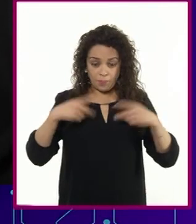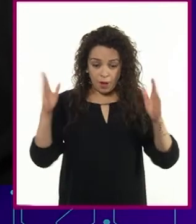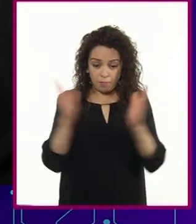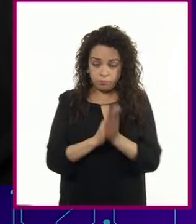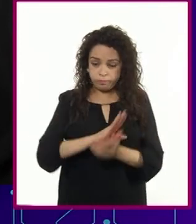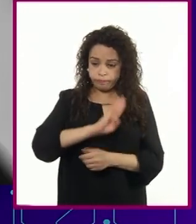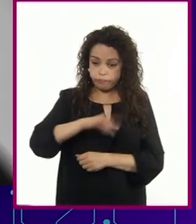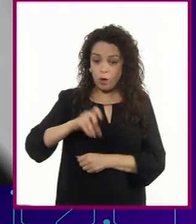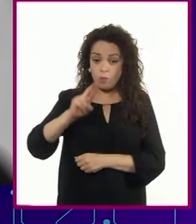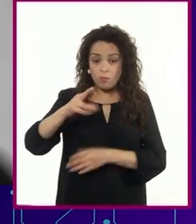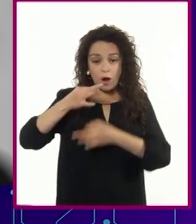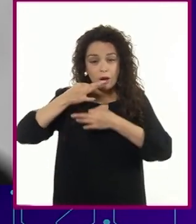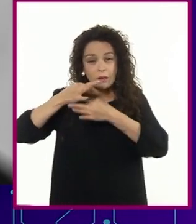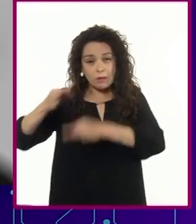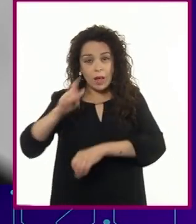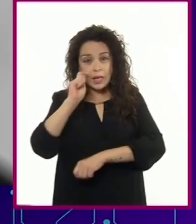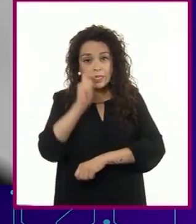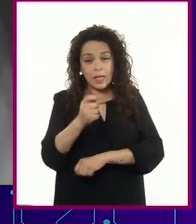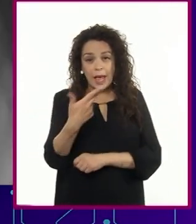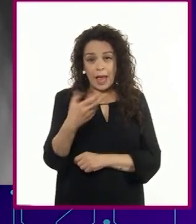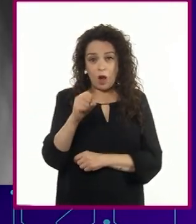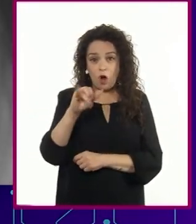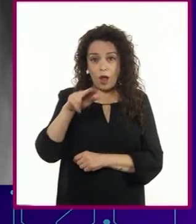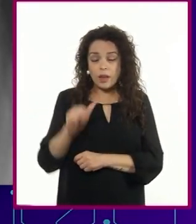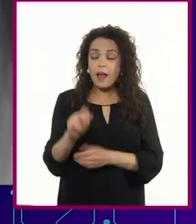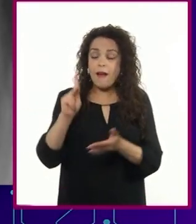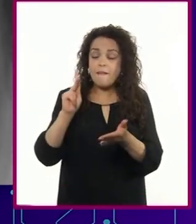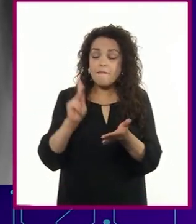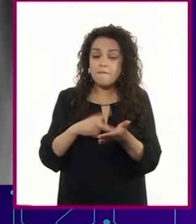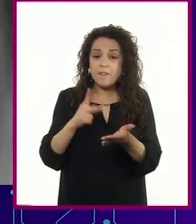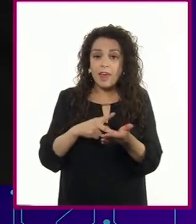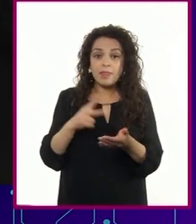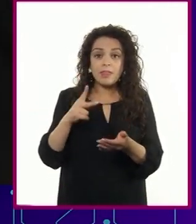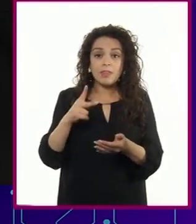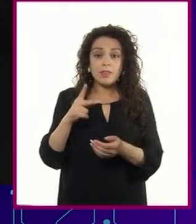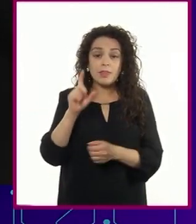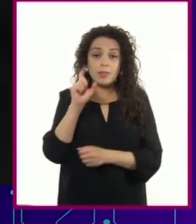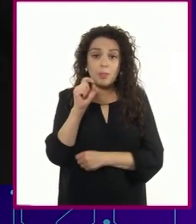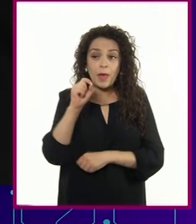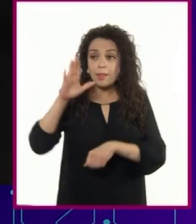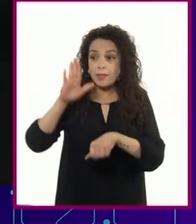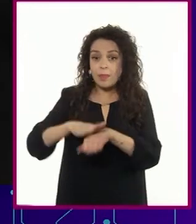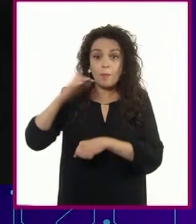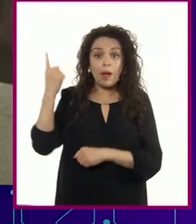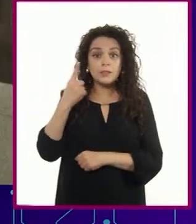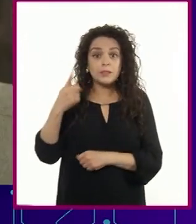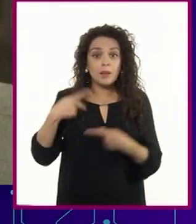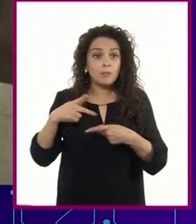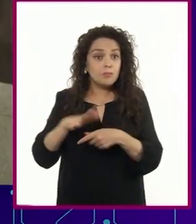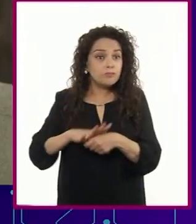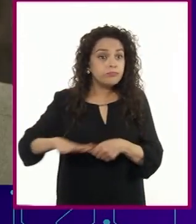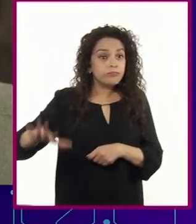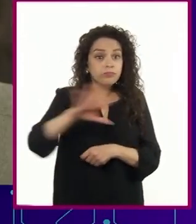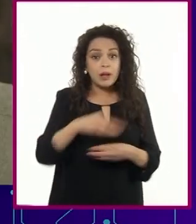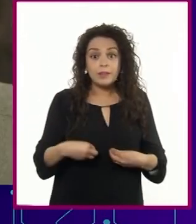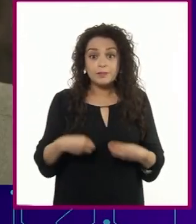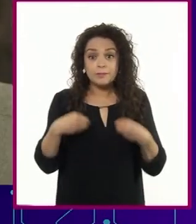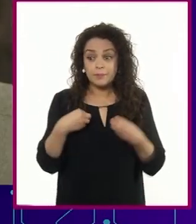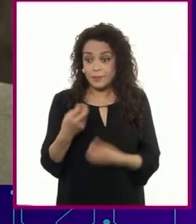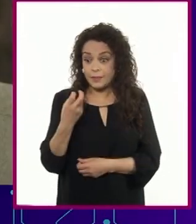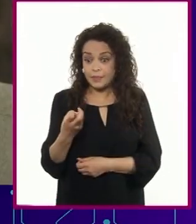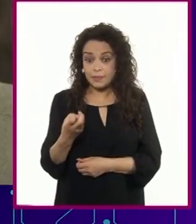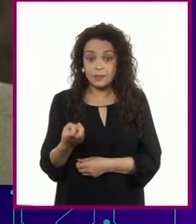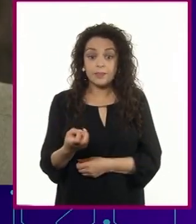la heroína se estimaba que era 20 veces más alto que el resto de la población. Es por eso que es